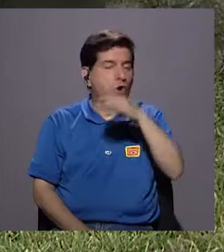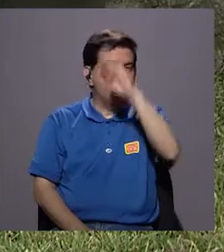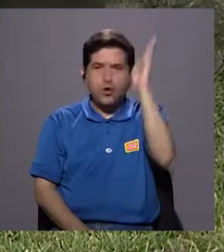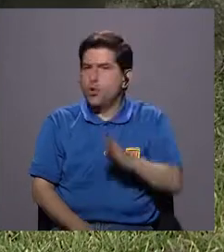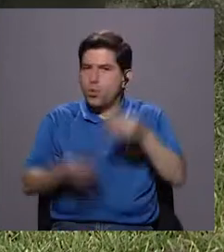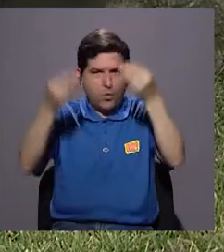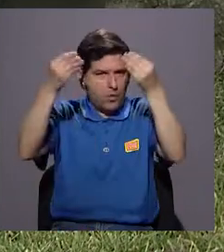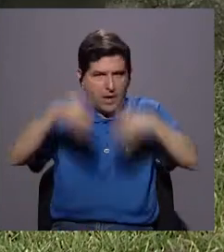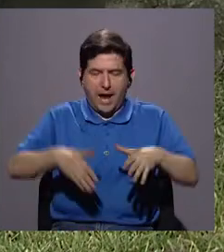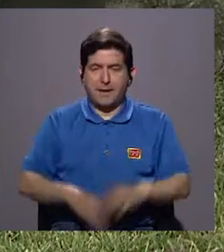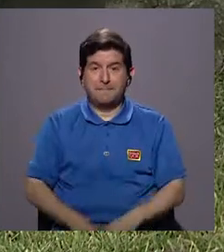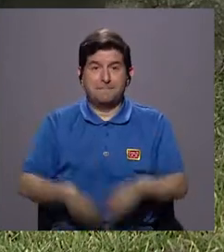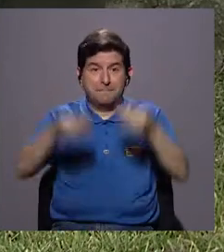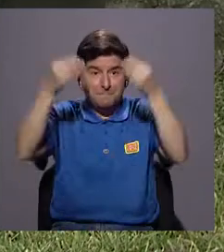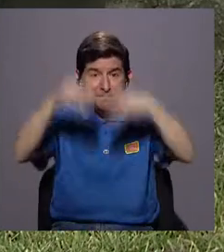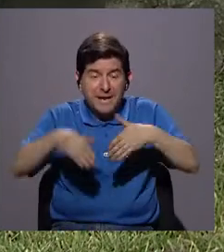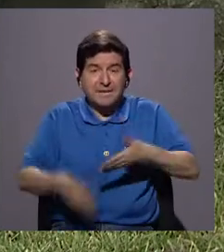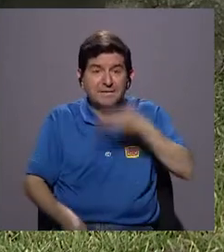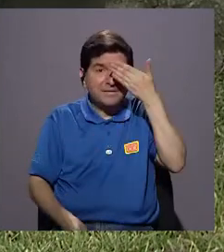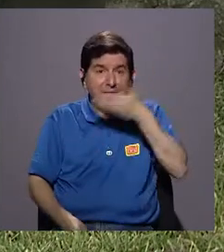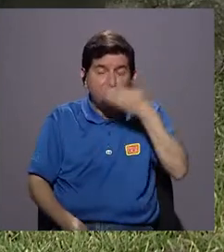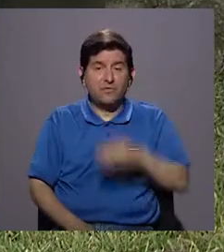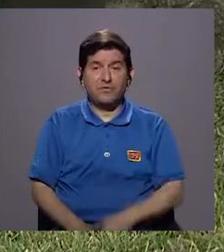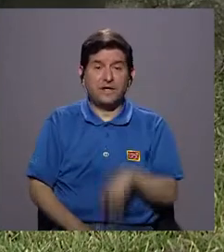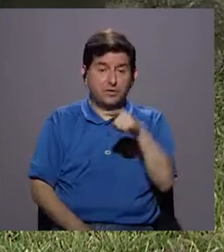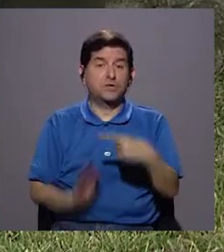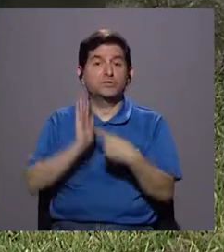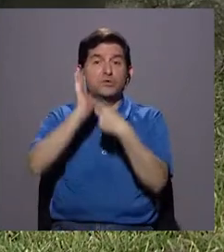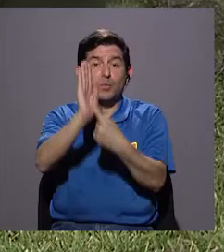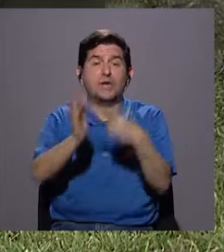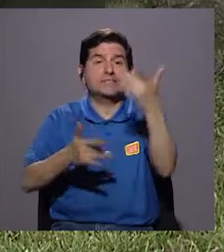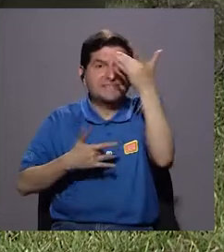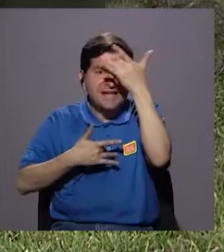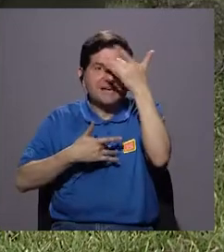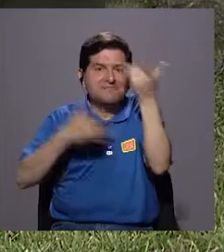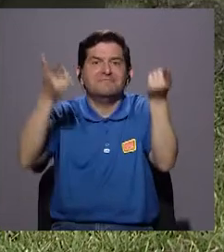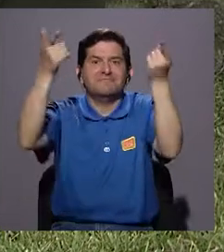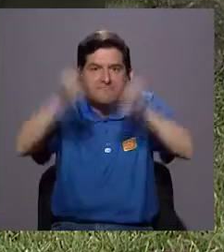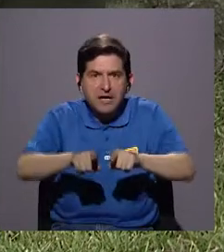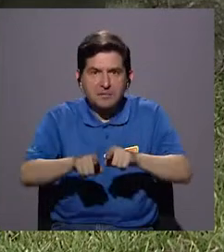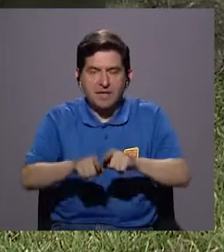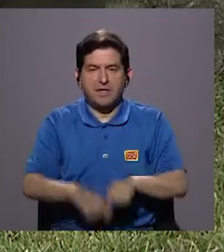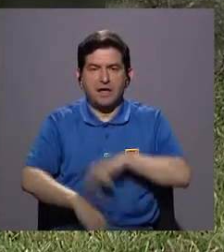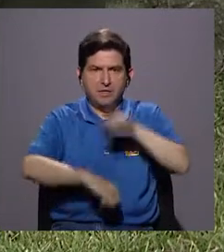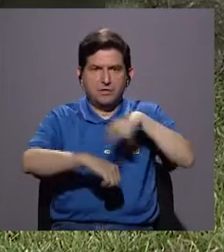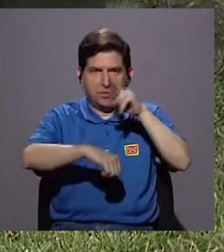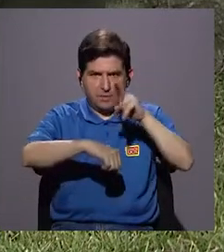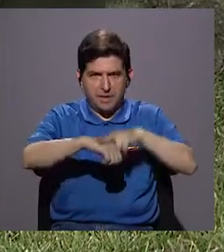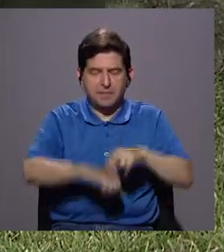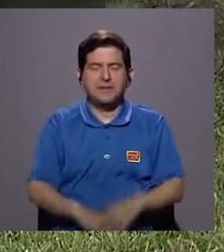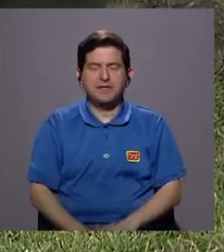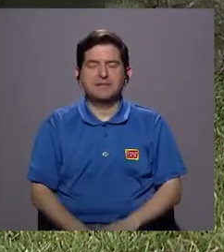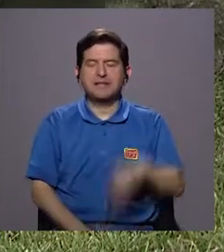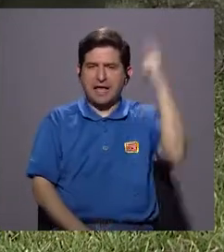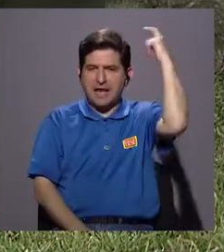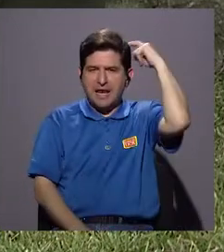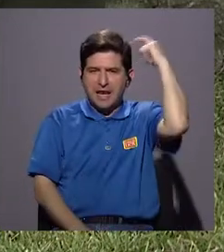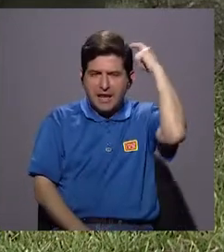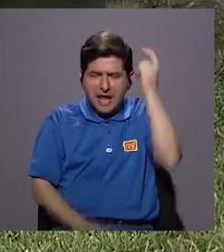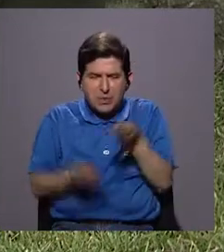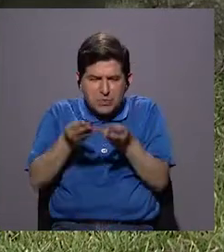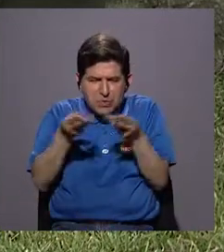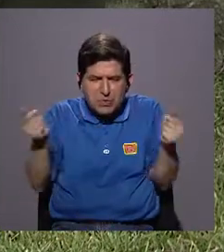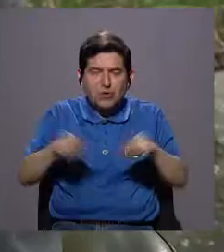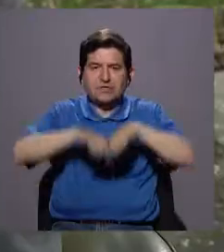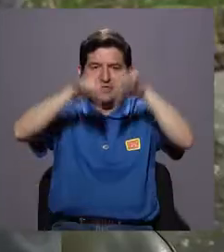edad. Perder el olfato con la edad, eso es un marcador de que hay una enfermedad ocurriendo, generalmente enfermedades que se llaman neurodegenerativas, son enfermedades del